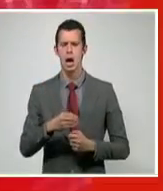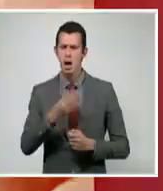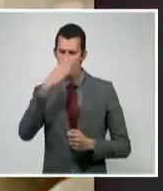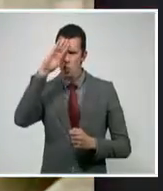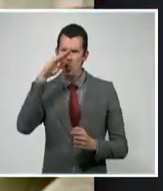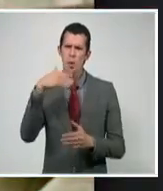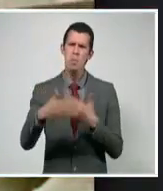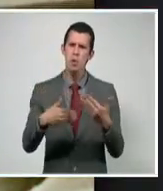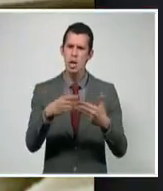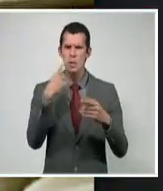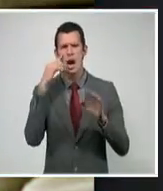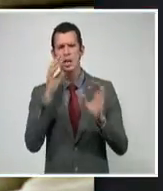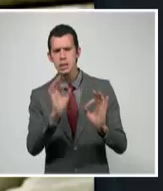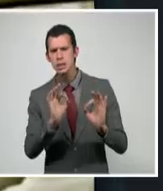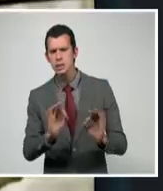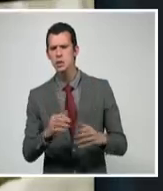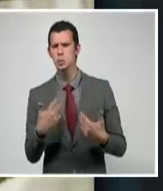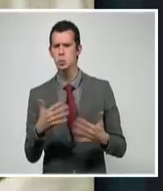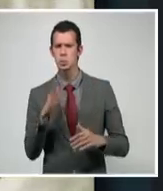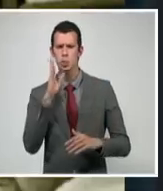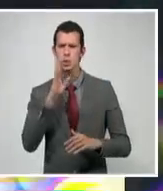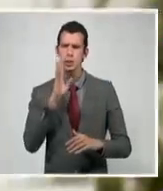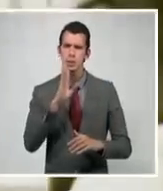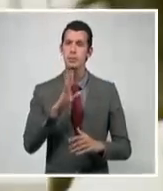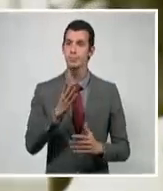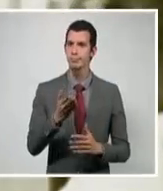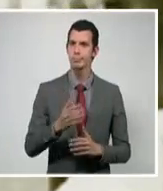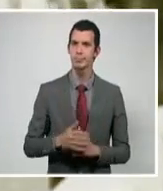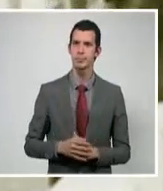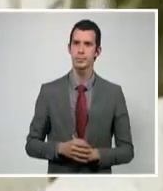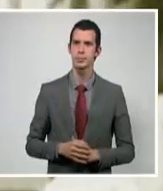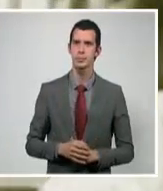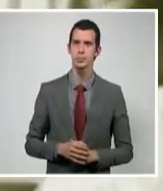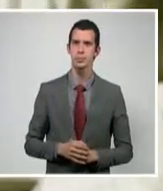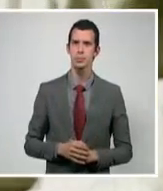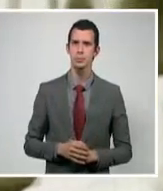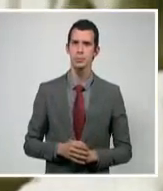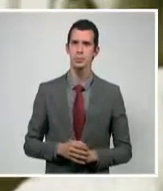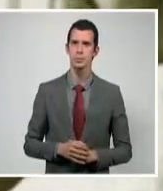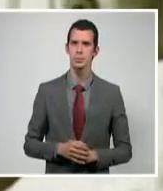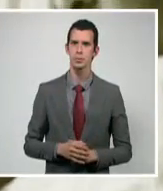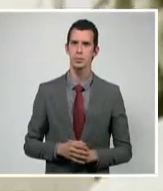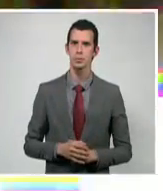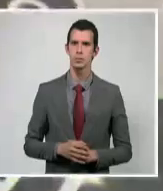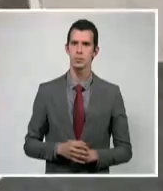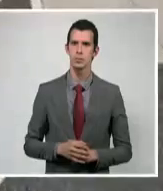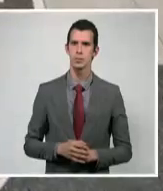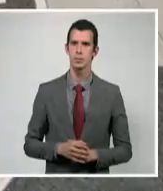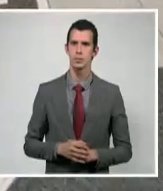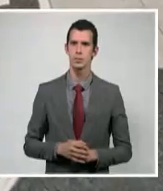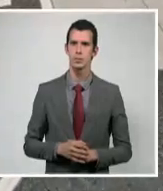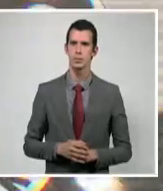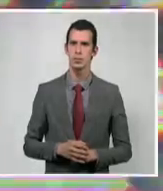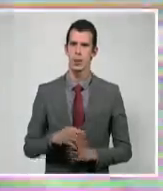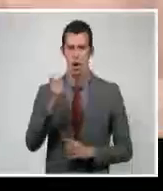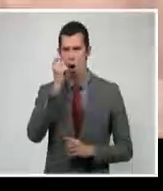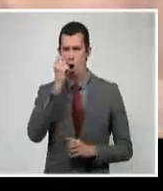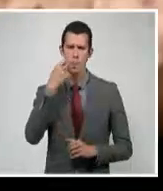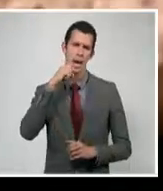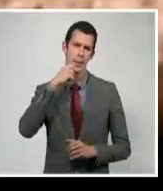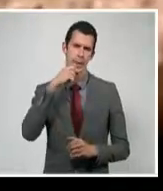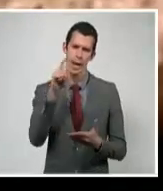politizadas. La CIA y la Guerra Fría Cultural, de Frances Thorne Saunders, explica cómo obró el gobierno de